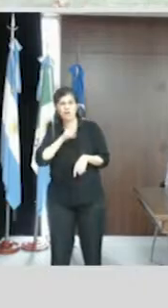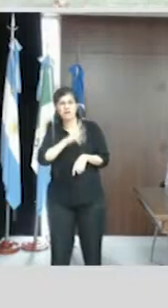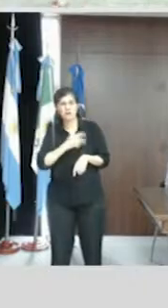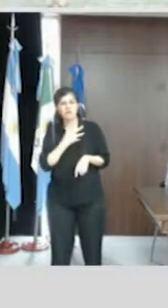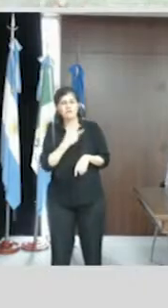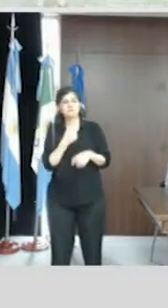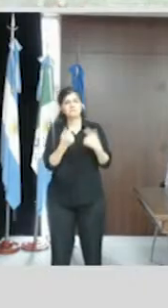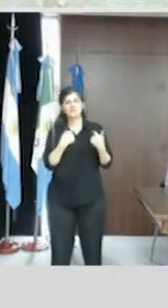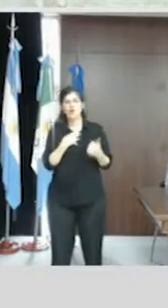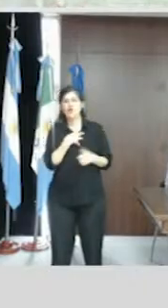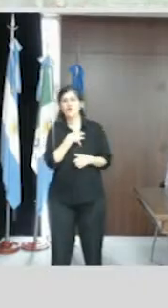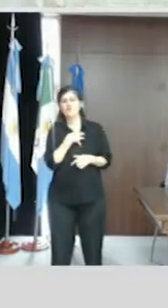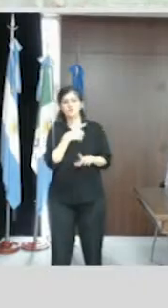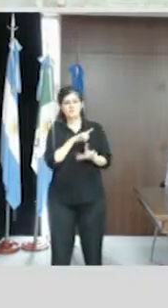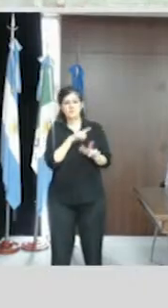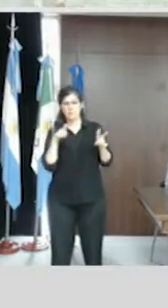puedo confiar en nadie.